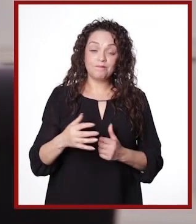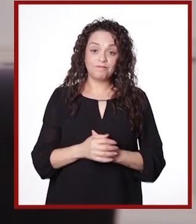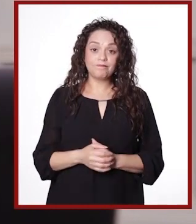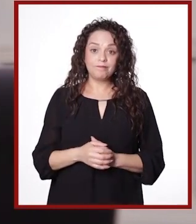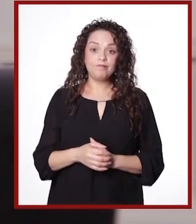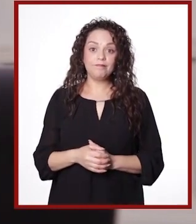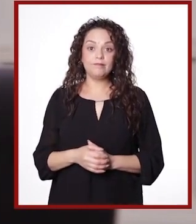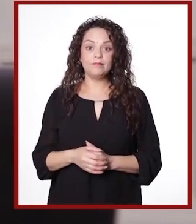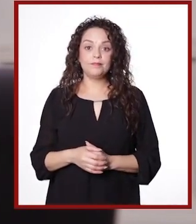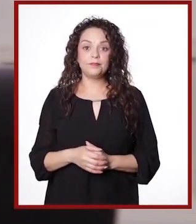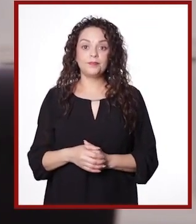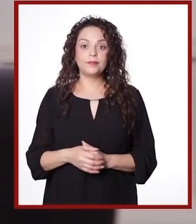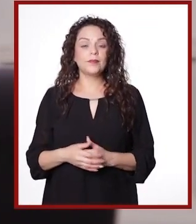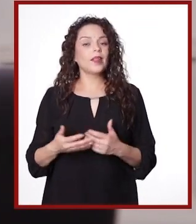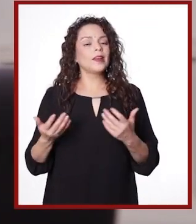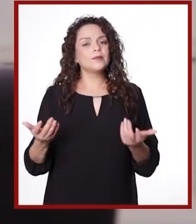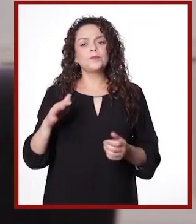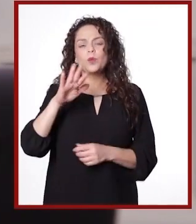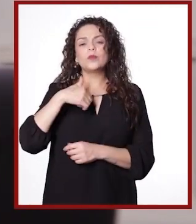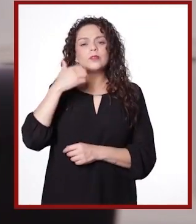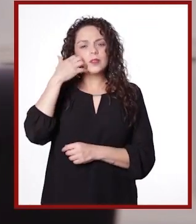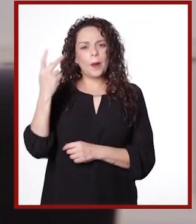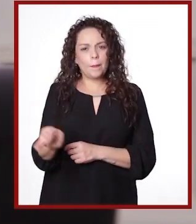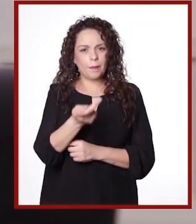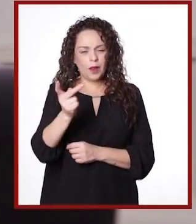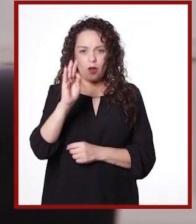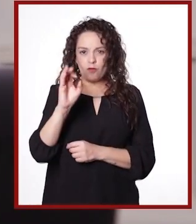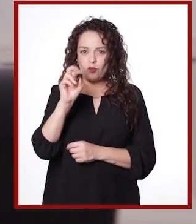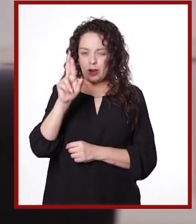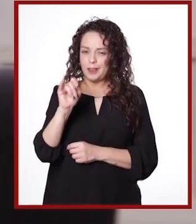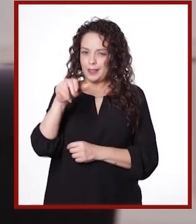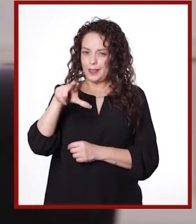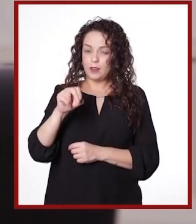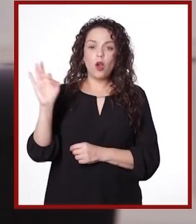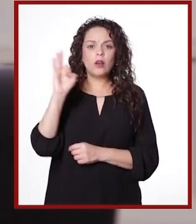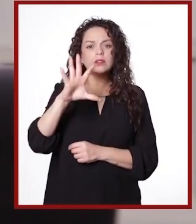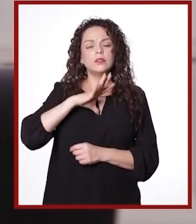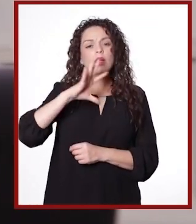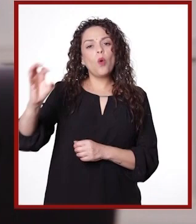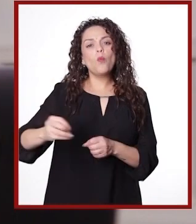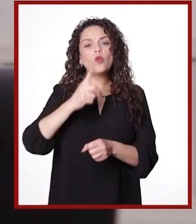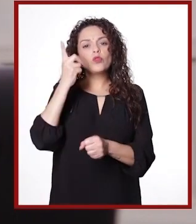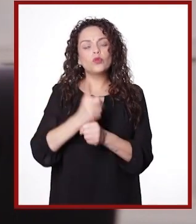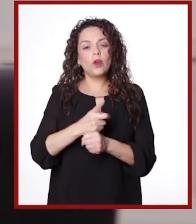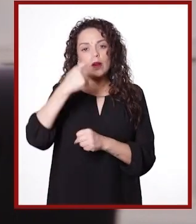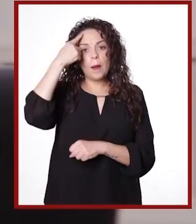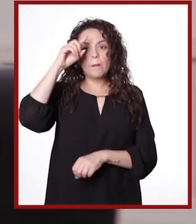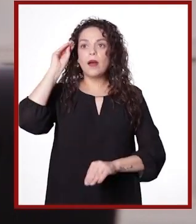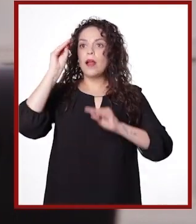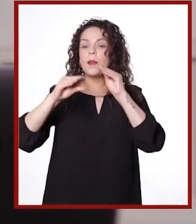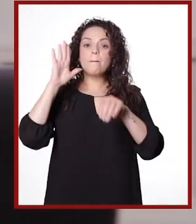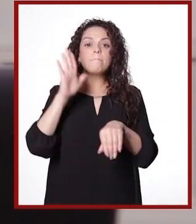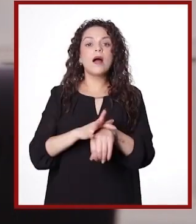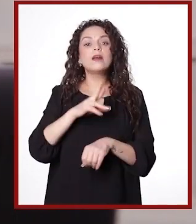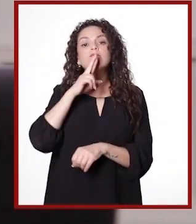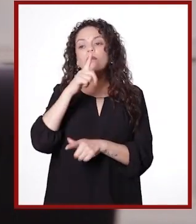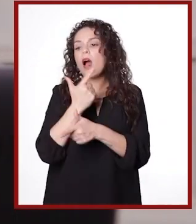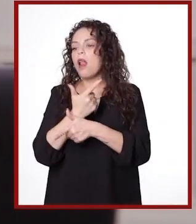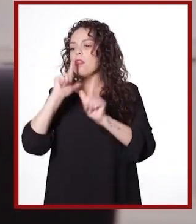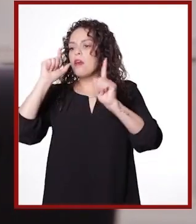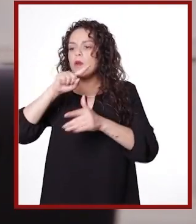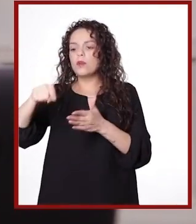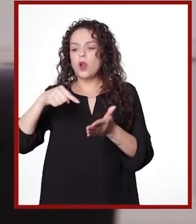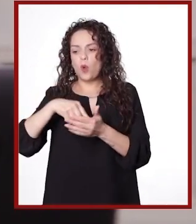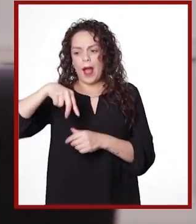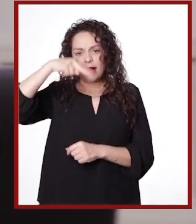muchísimo. Oye, una pregunta, Fortino. Si tuvieras la oportunidad de mejorar libremente un área en